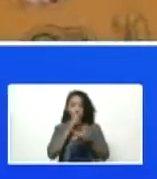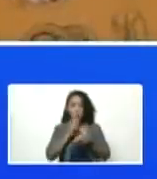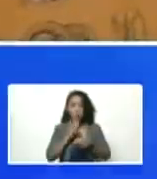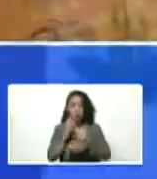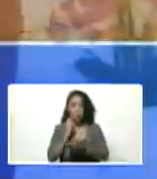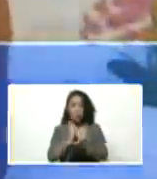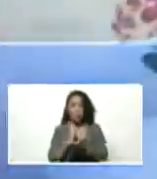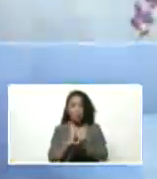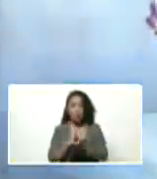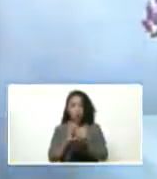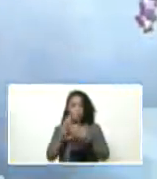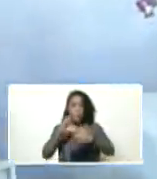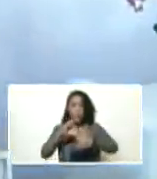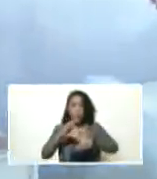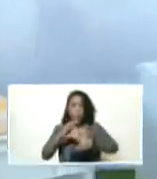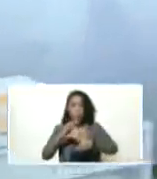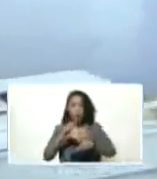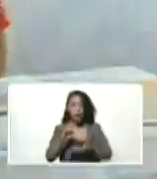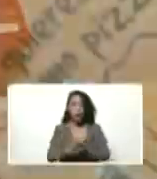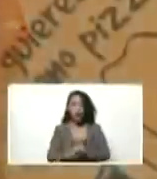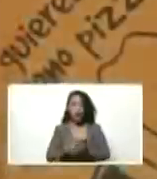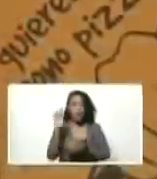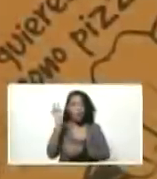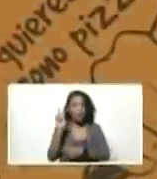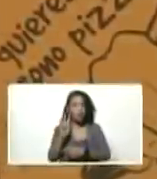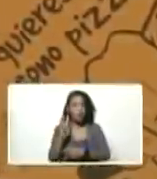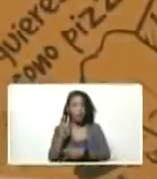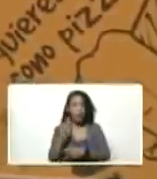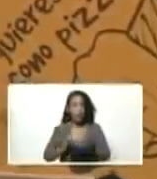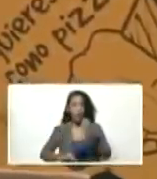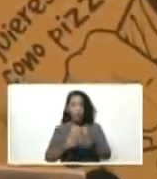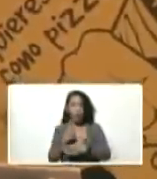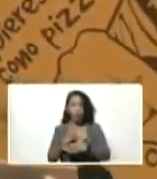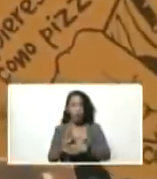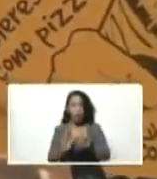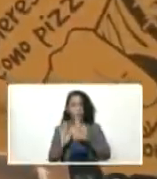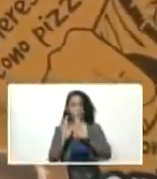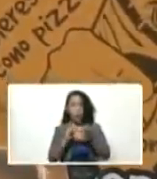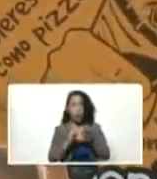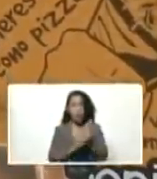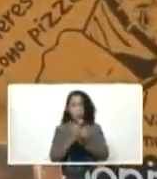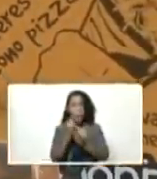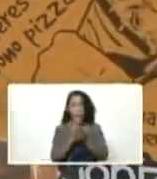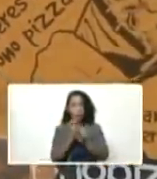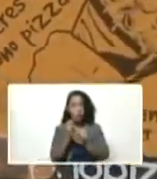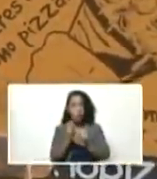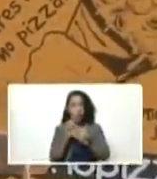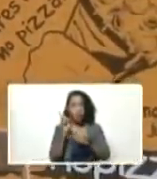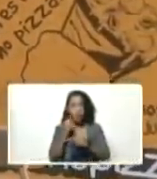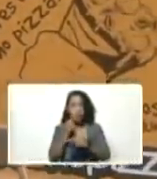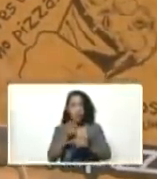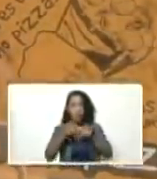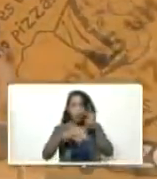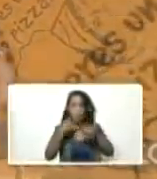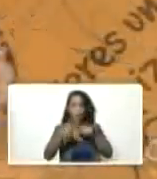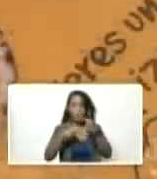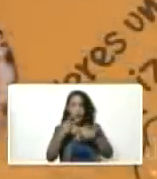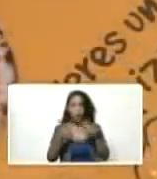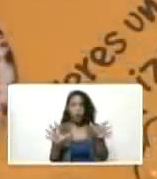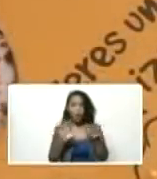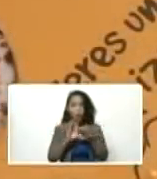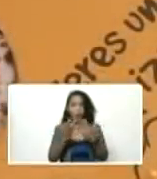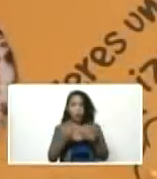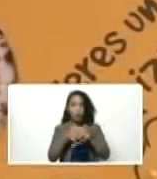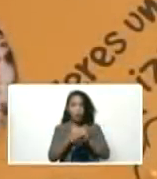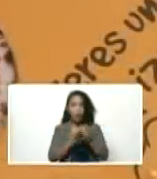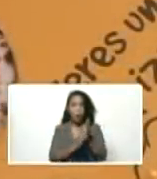Banco Bicentenario, Banco de Venezuela y el Fondo para el Apoyo al Emprendedor. Es decir, es una política unificada de atención a